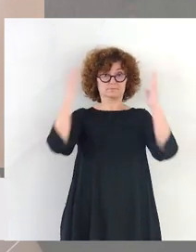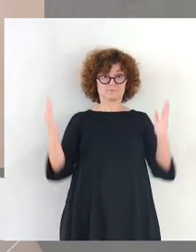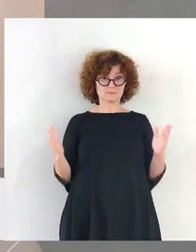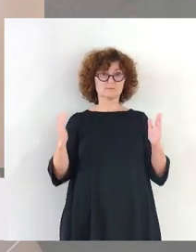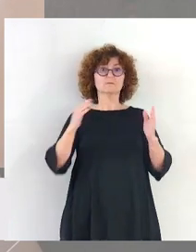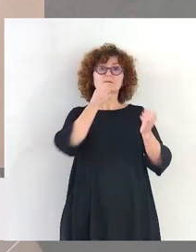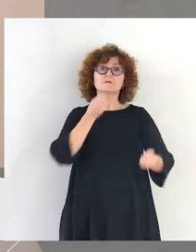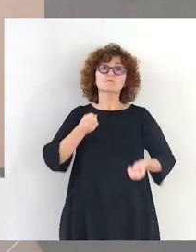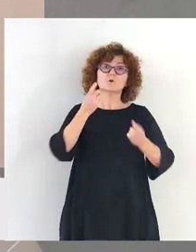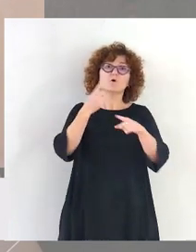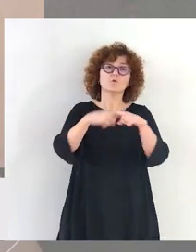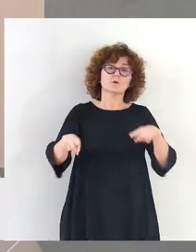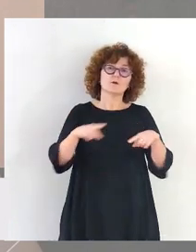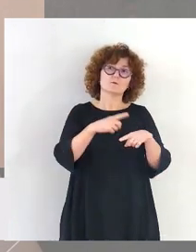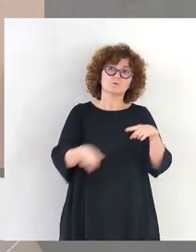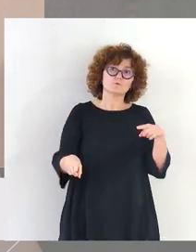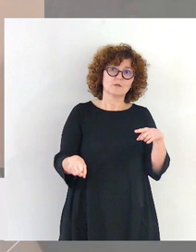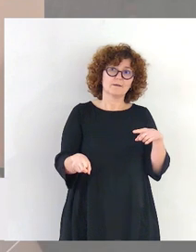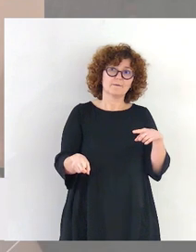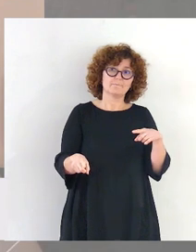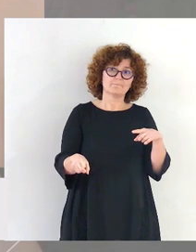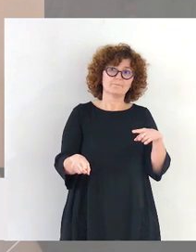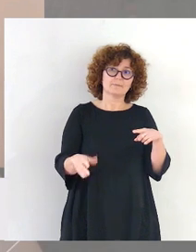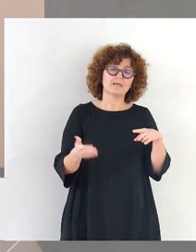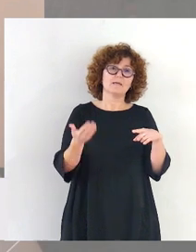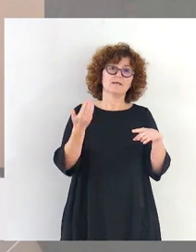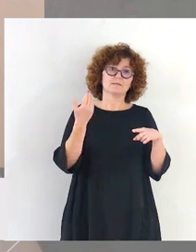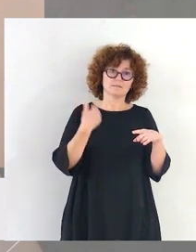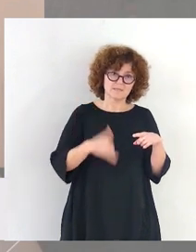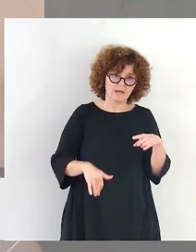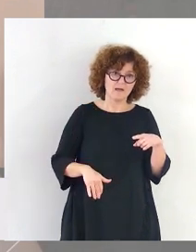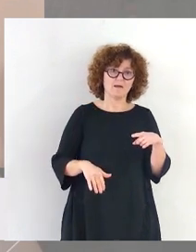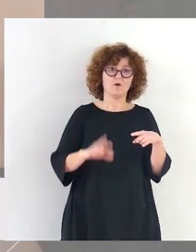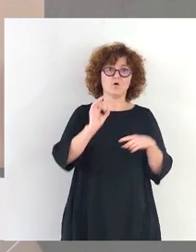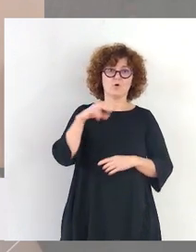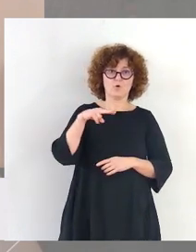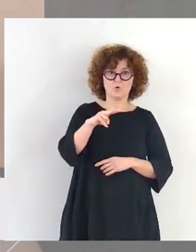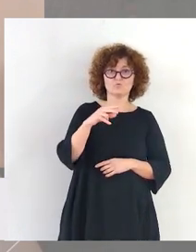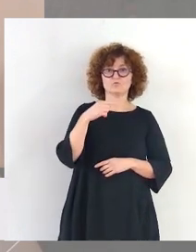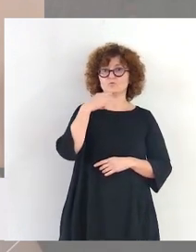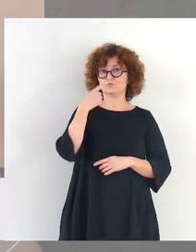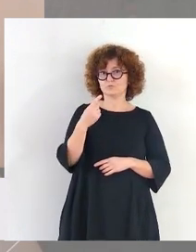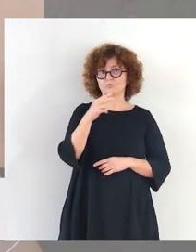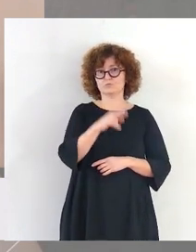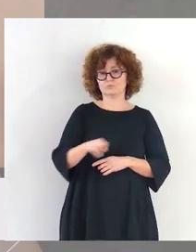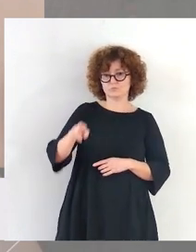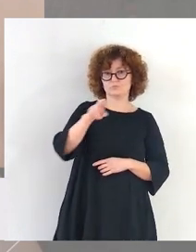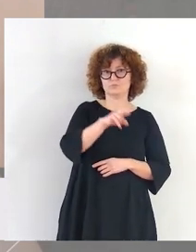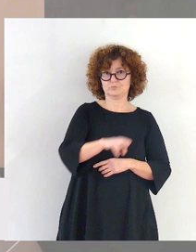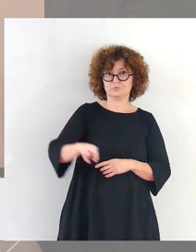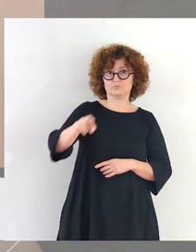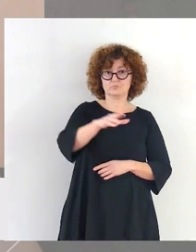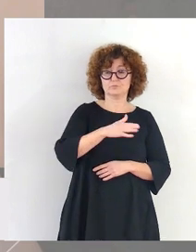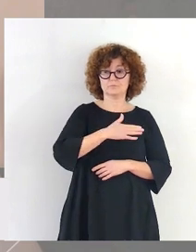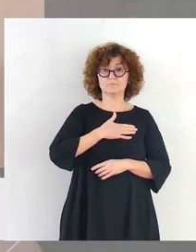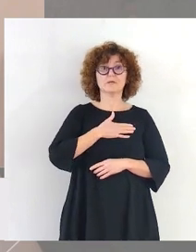ya forma parte del discurso de Naciones Unidas con carácter general y es que nuestra